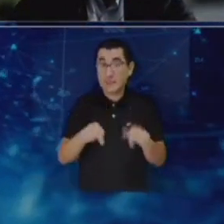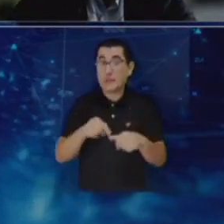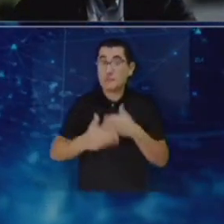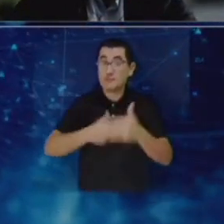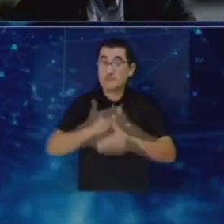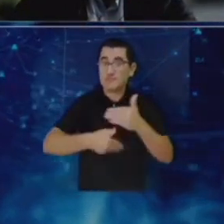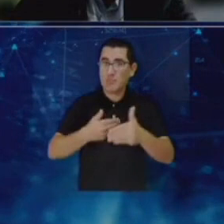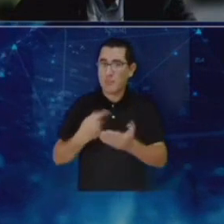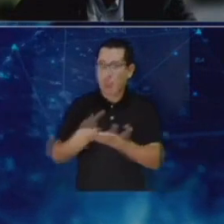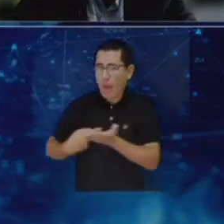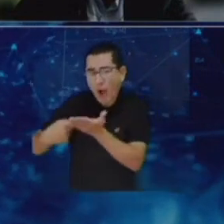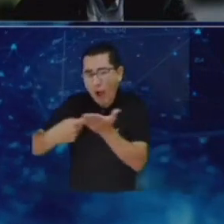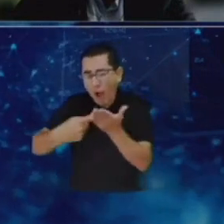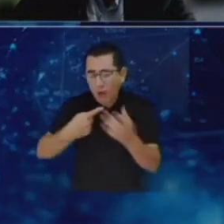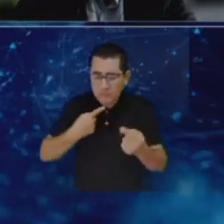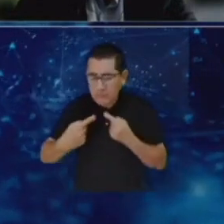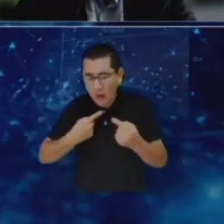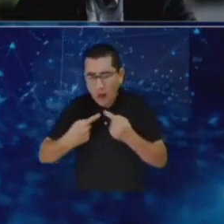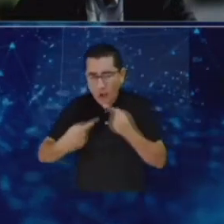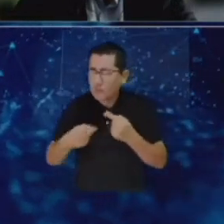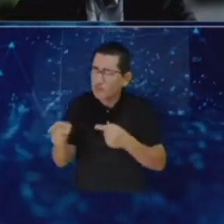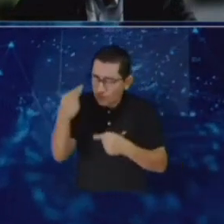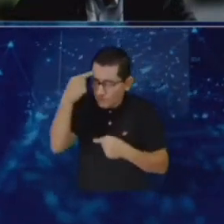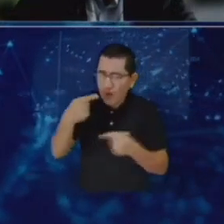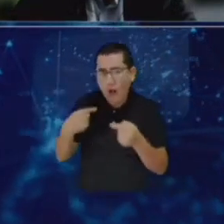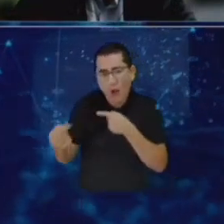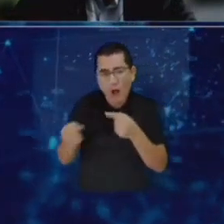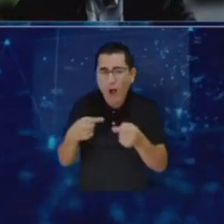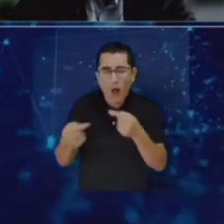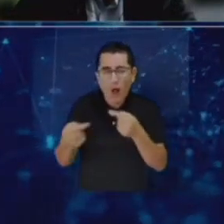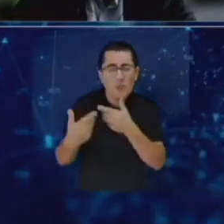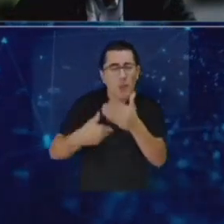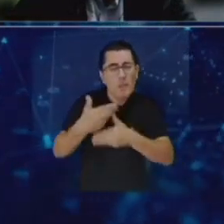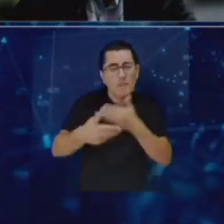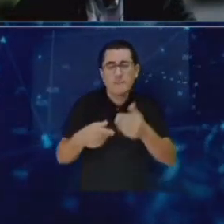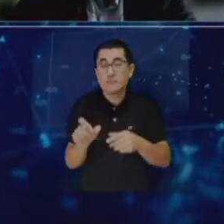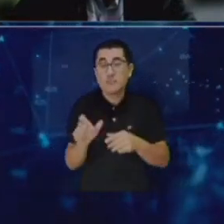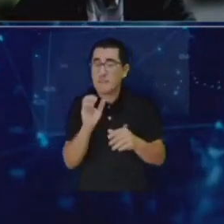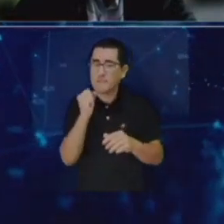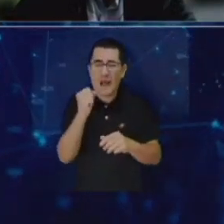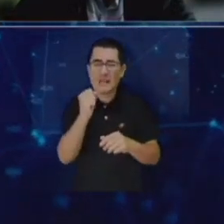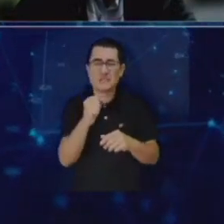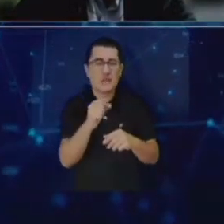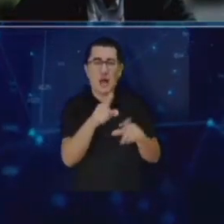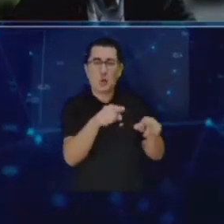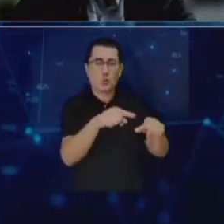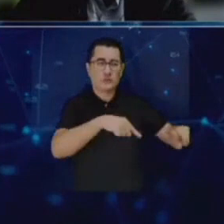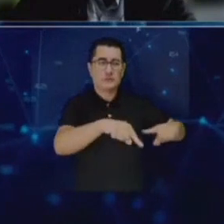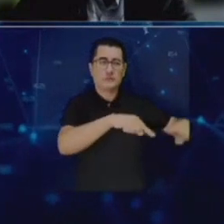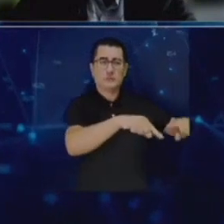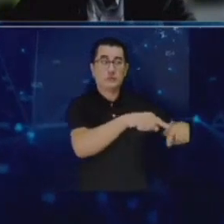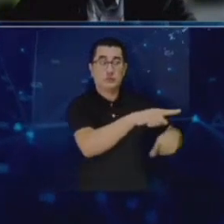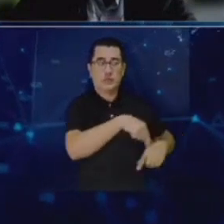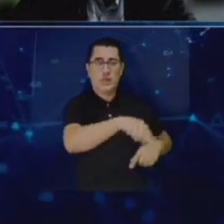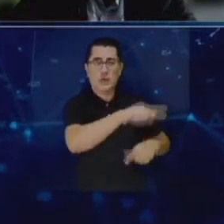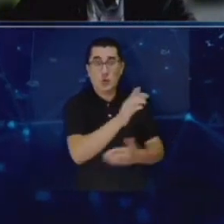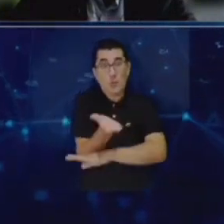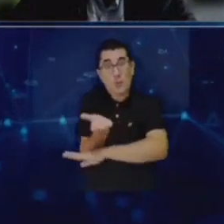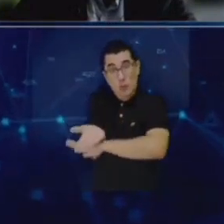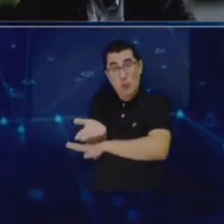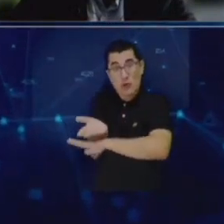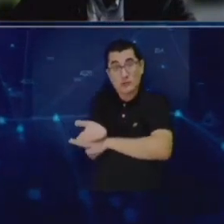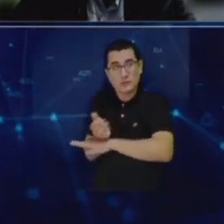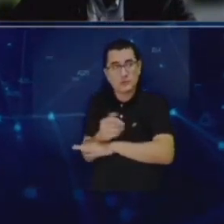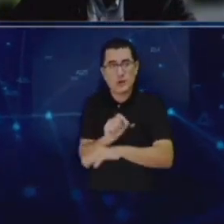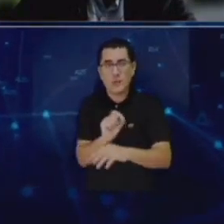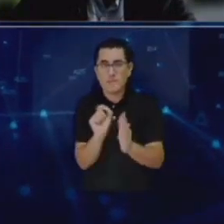deliberativo existe discusión, sobre todo con aquellas administraciones que presentan también propuestas hacia un mismo punto